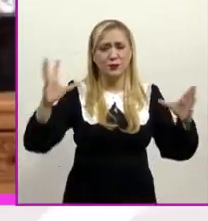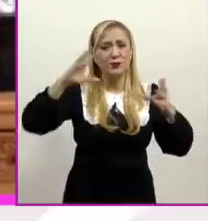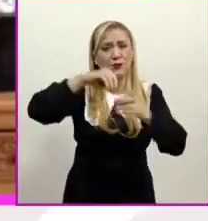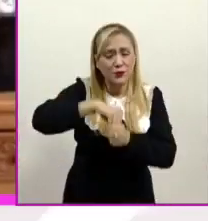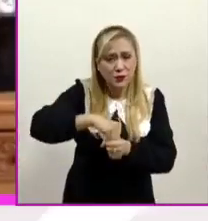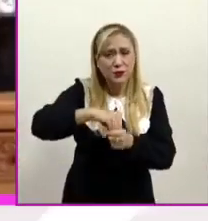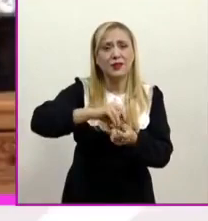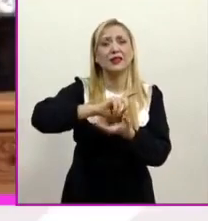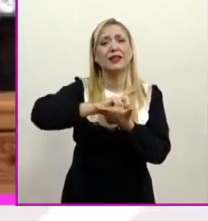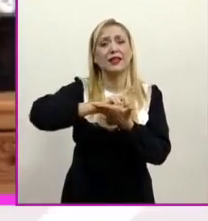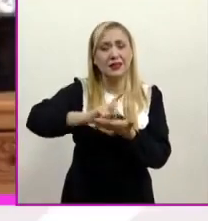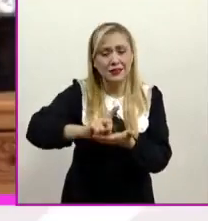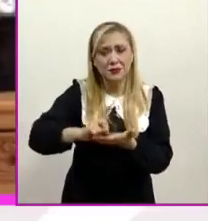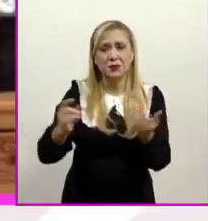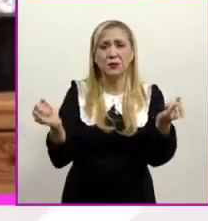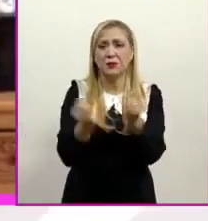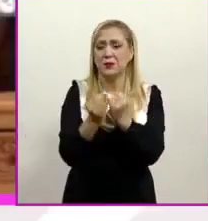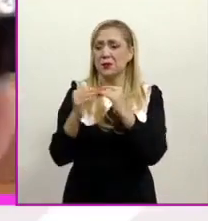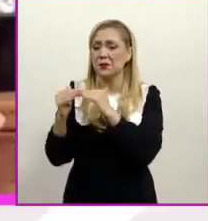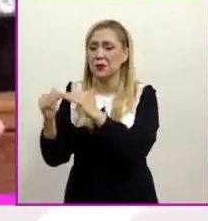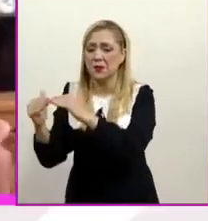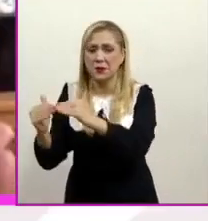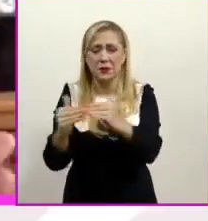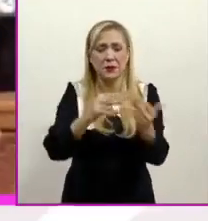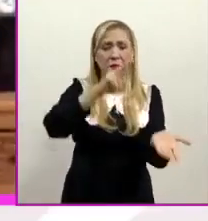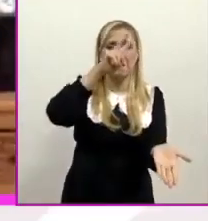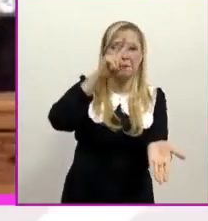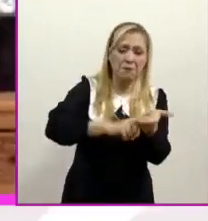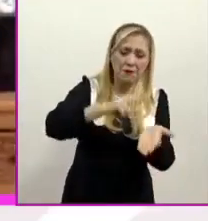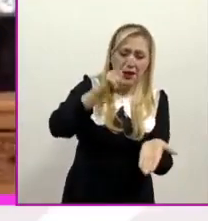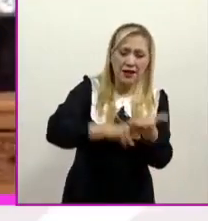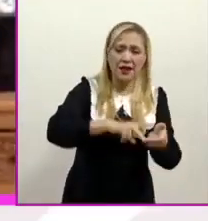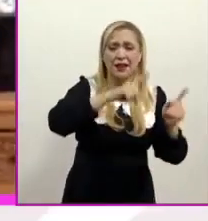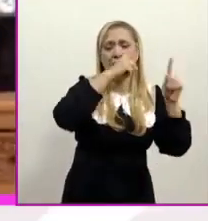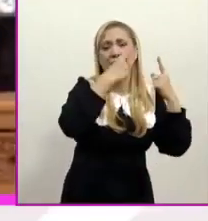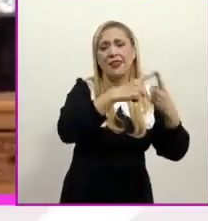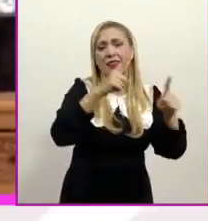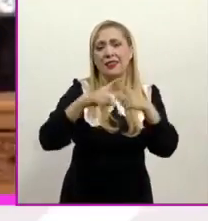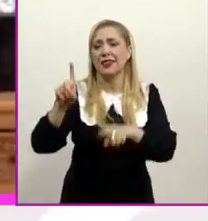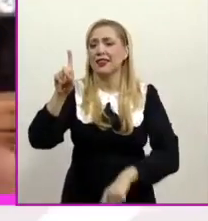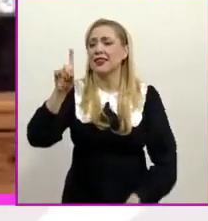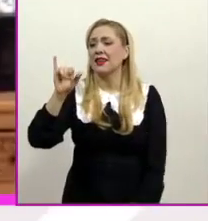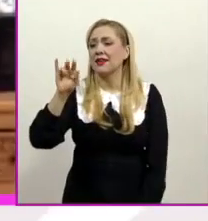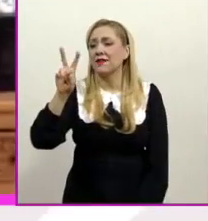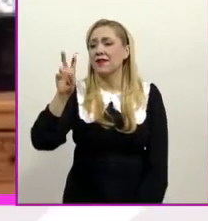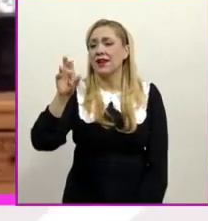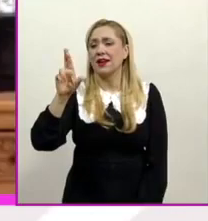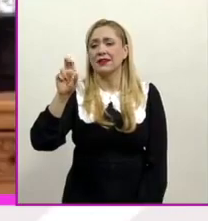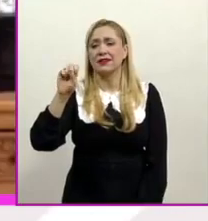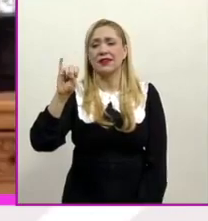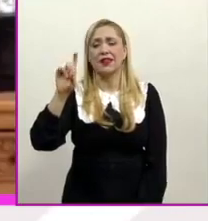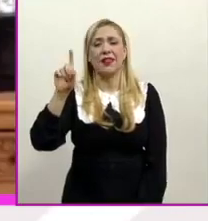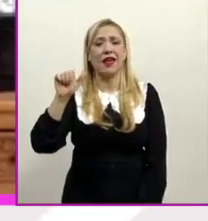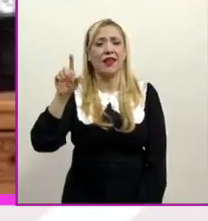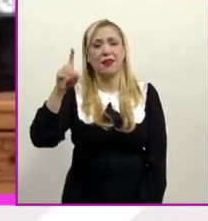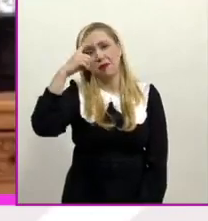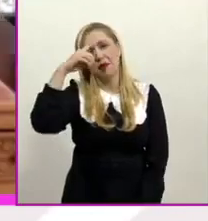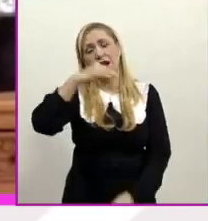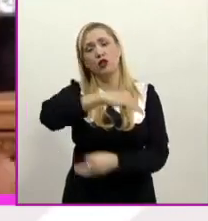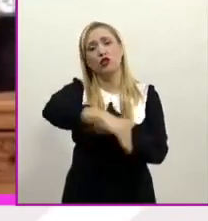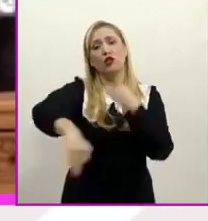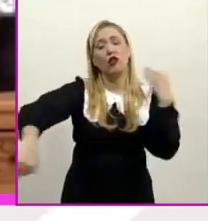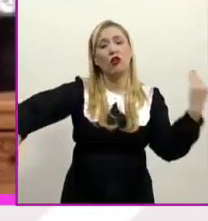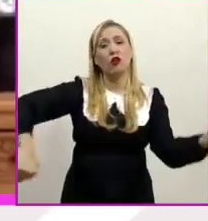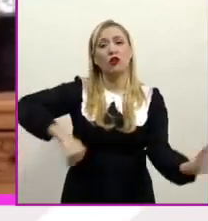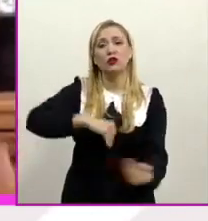que valoremos y celebremos la diversidad, porque somos sociedades diversas, y que lo que estamos consumiendo pues nos represente a todos y a todas, ¿no? Eso